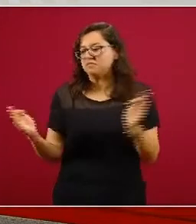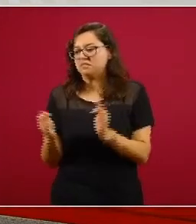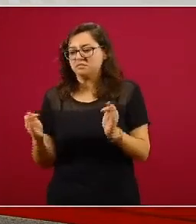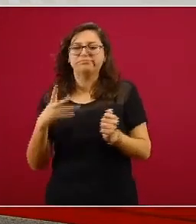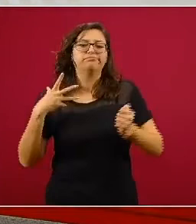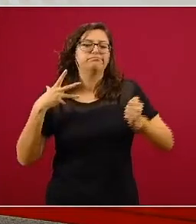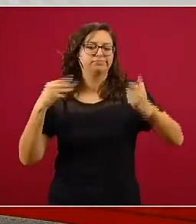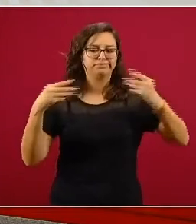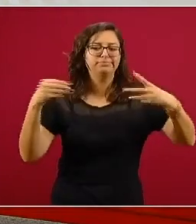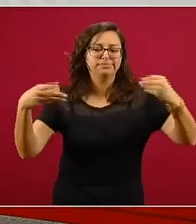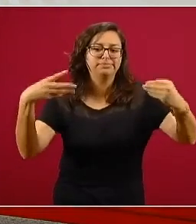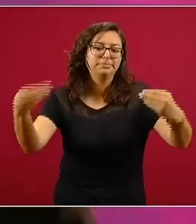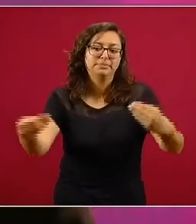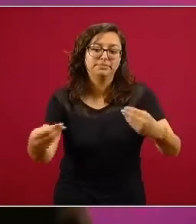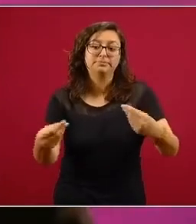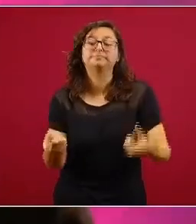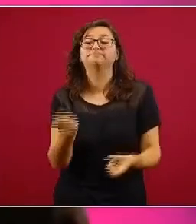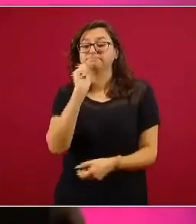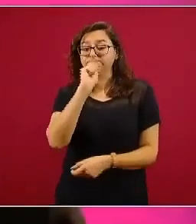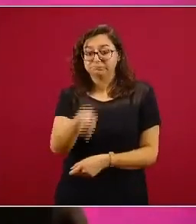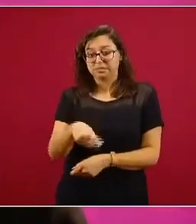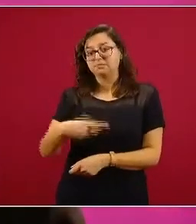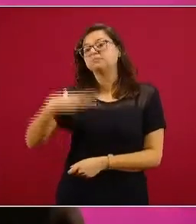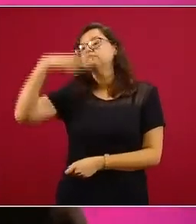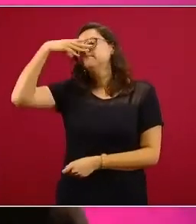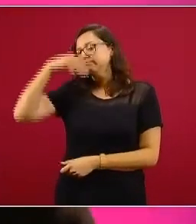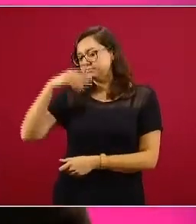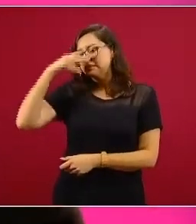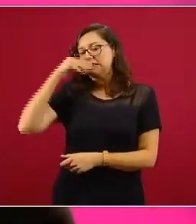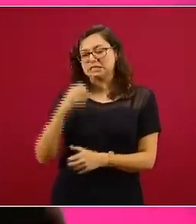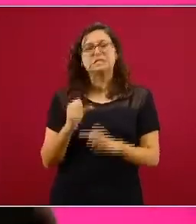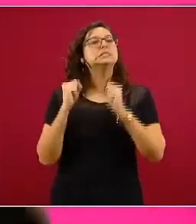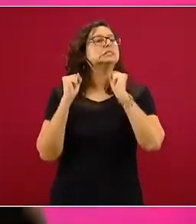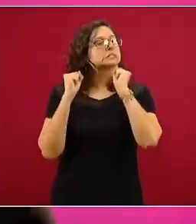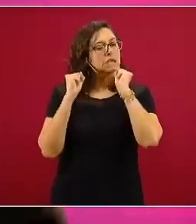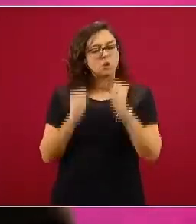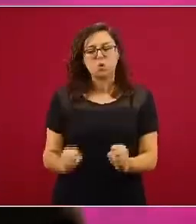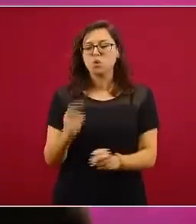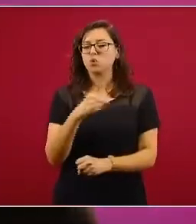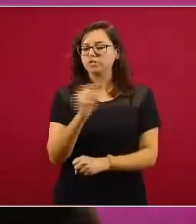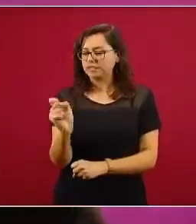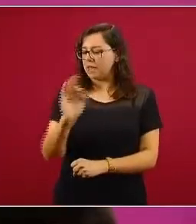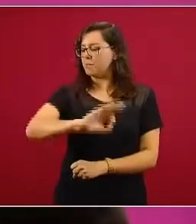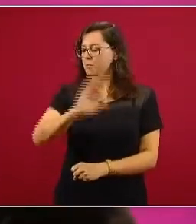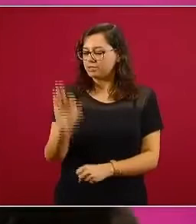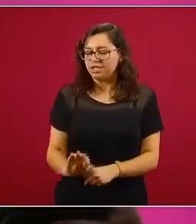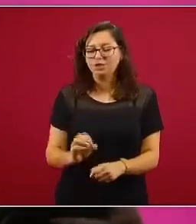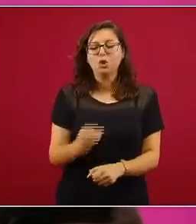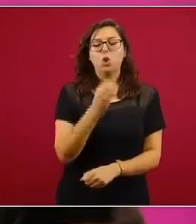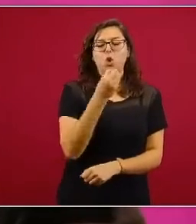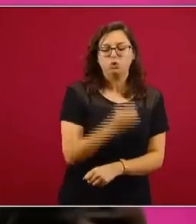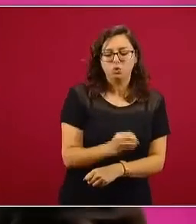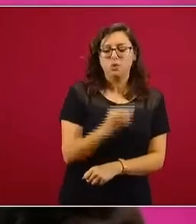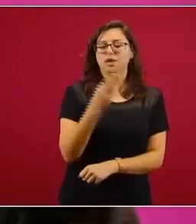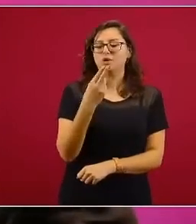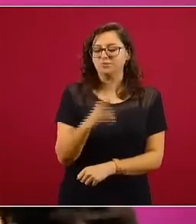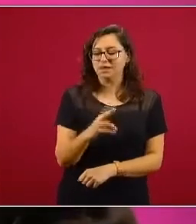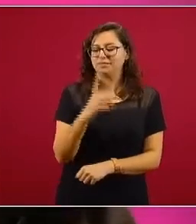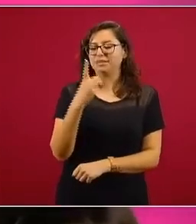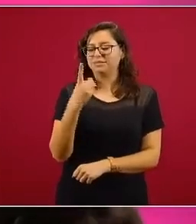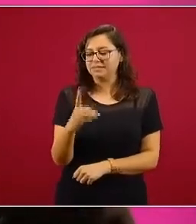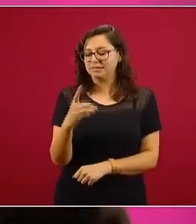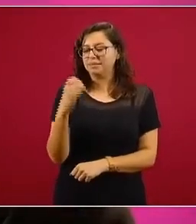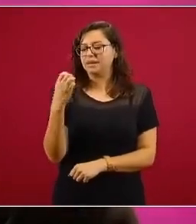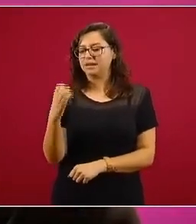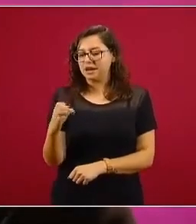la influenza. No hay duda que la influenza va a estar octubre, noviembre, diciembre, enero, febrero y